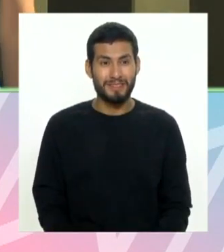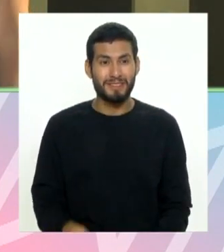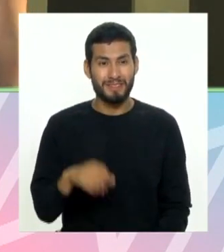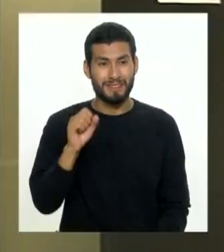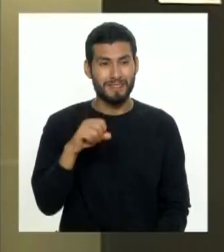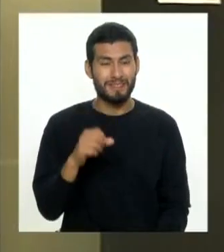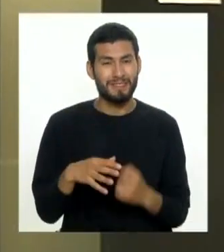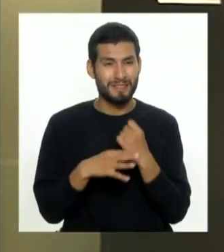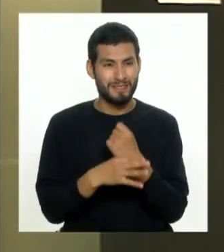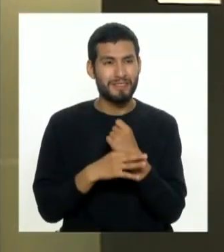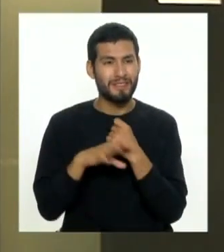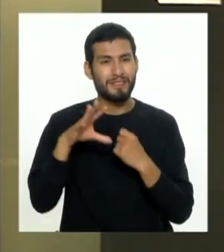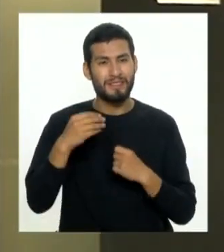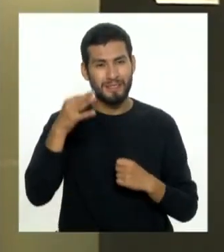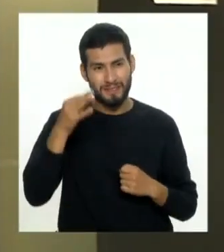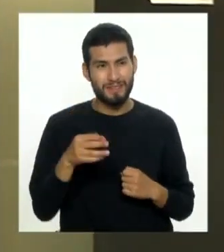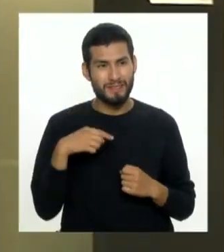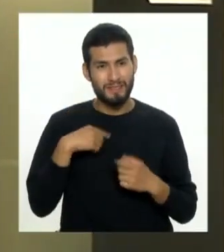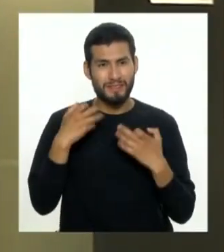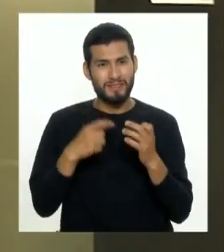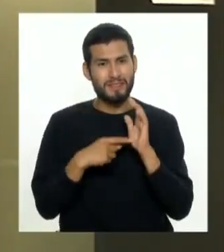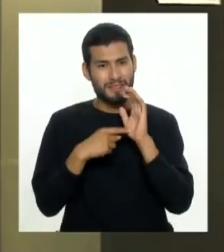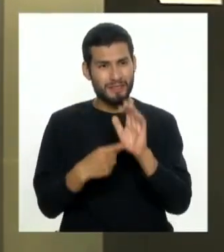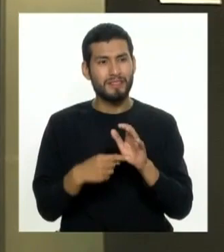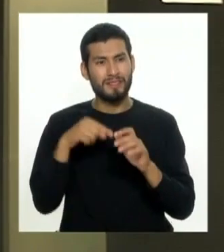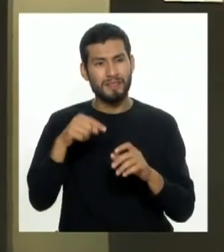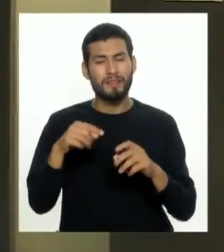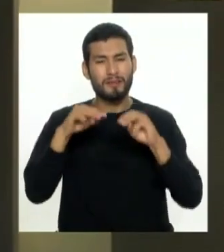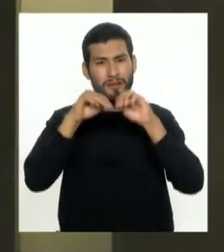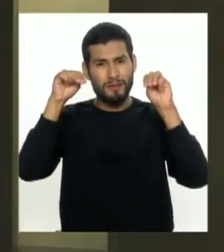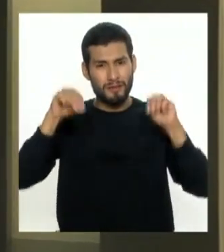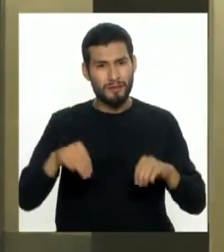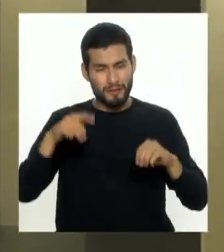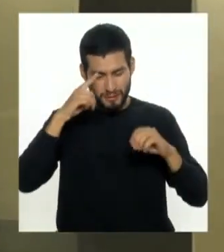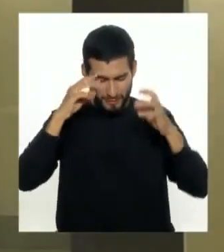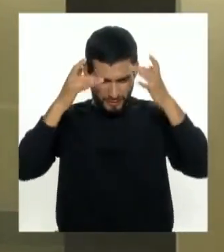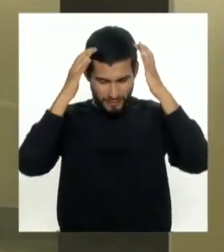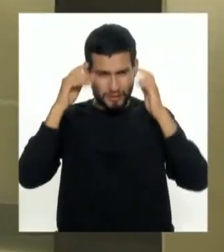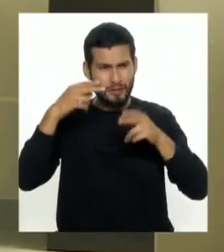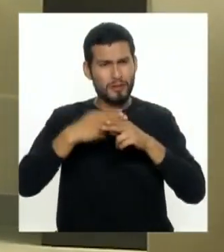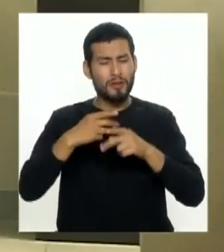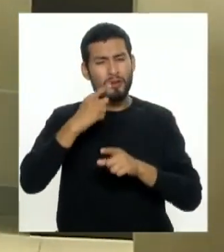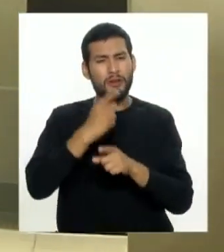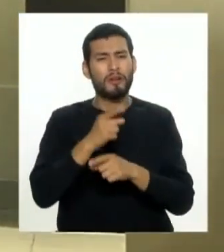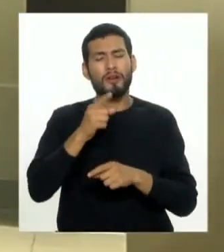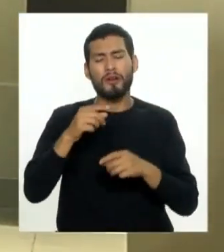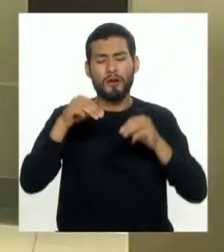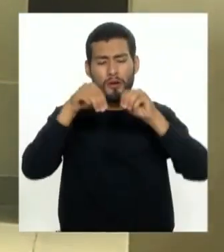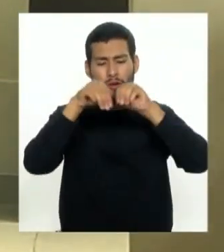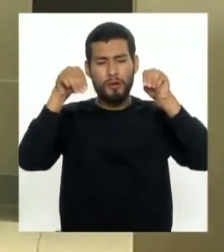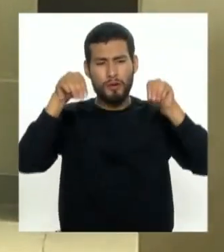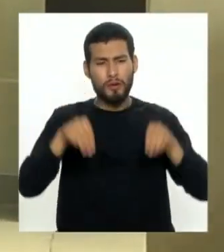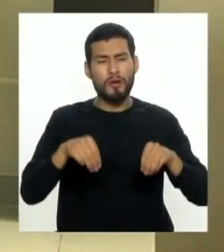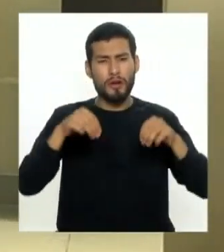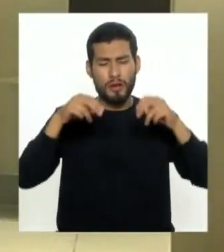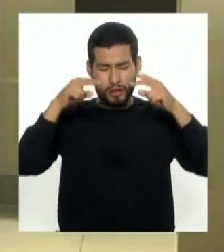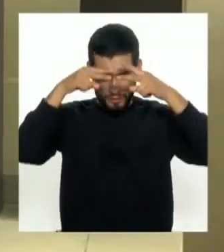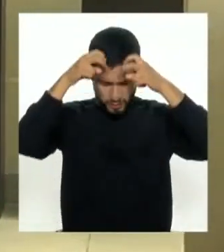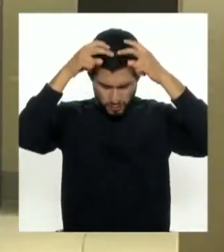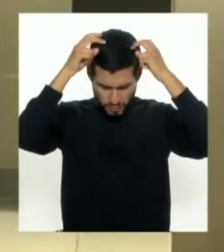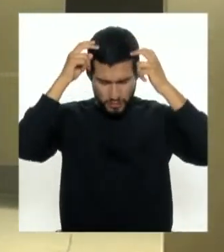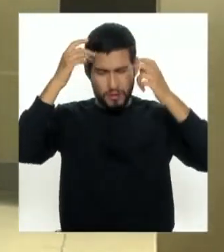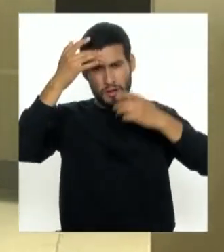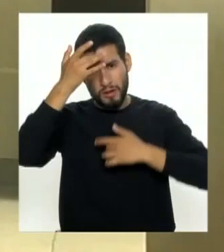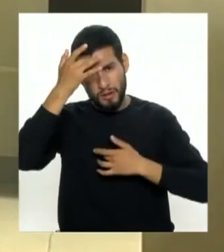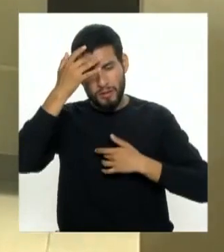Sí, doctores, porque efectivamente quiero enseñarles el Museo del Cerebro. Bueno, su nombre correcto es Museo de